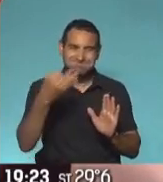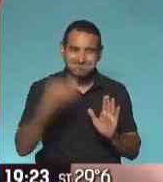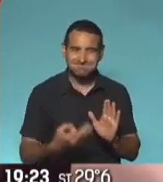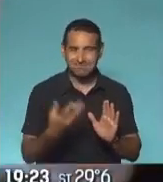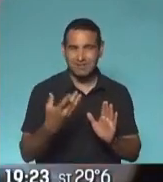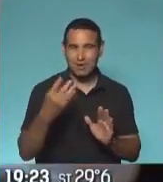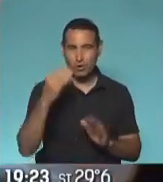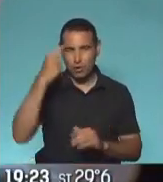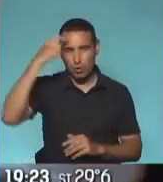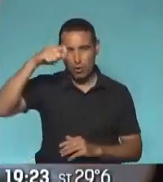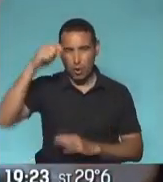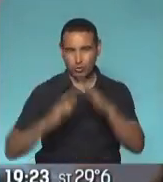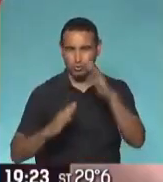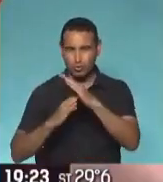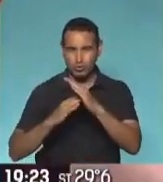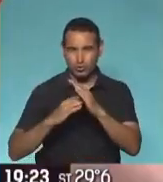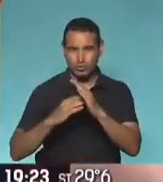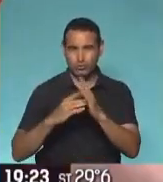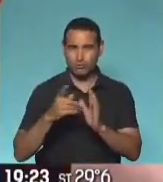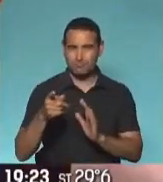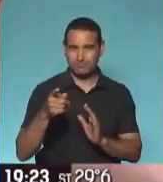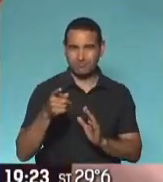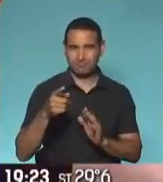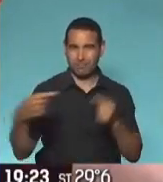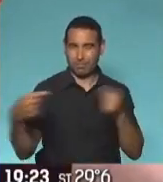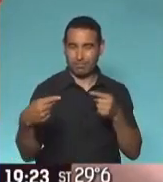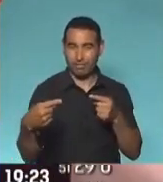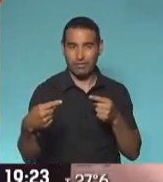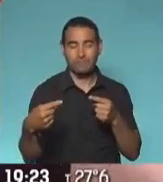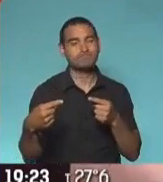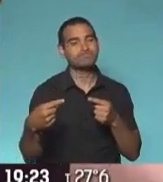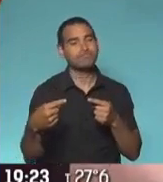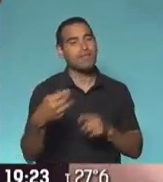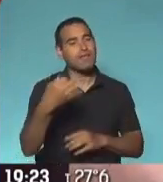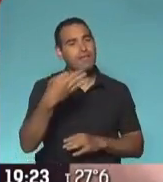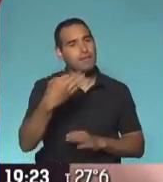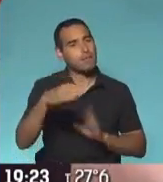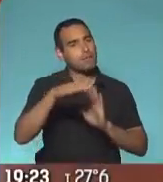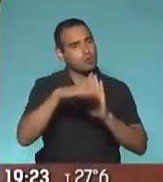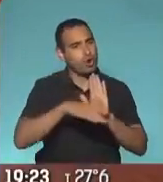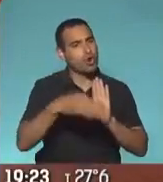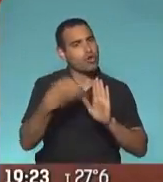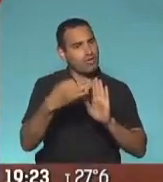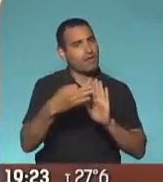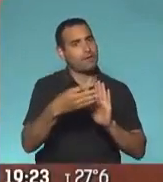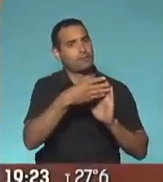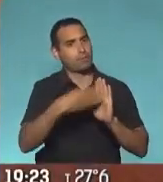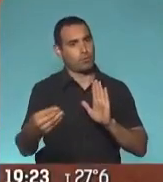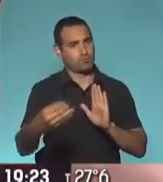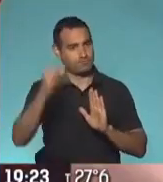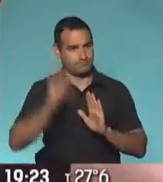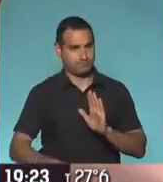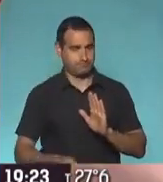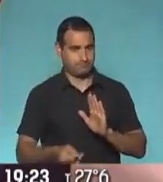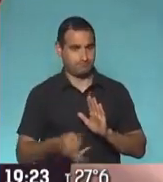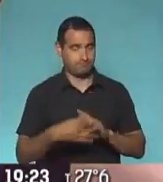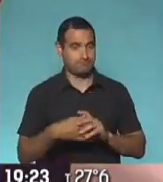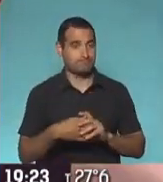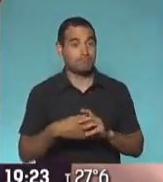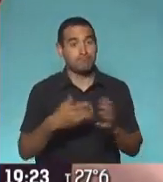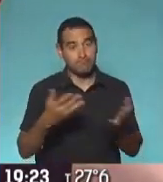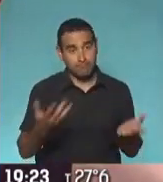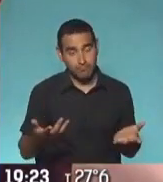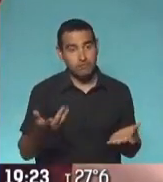Corte Suprema y que por tanto son restrictivos, deban aplicar este nuevo protocolo nacional. Por lo tanto,